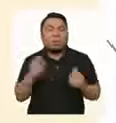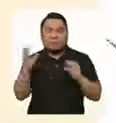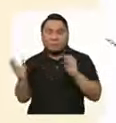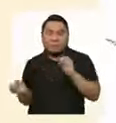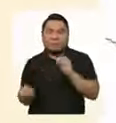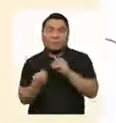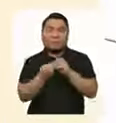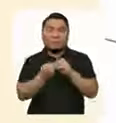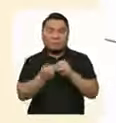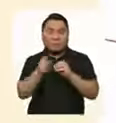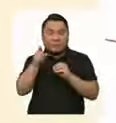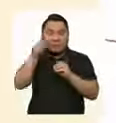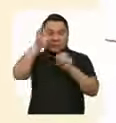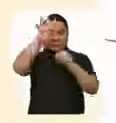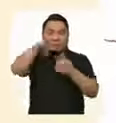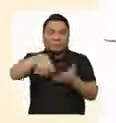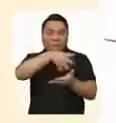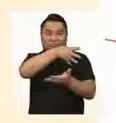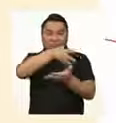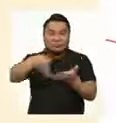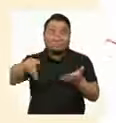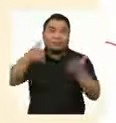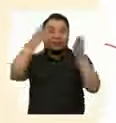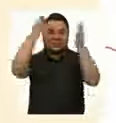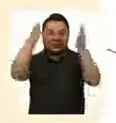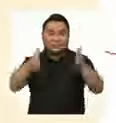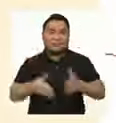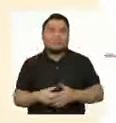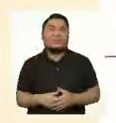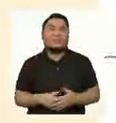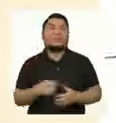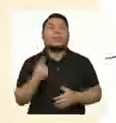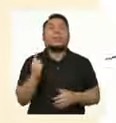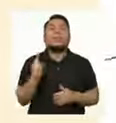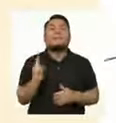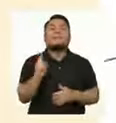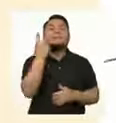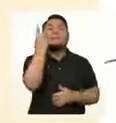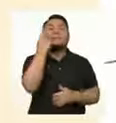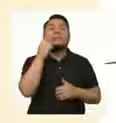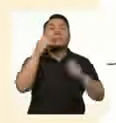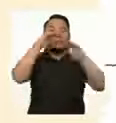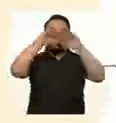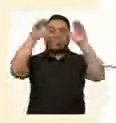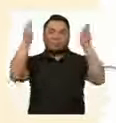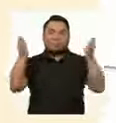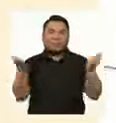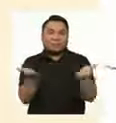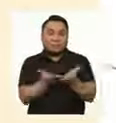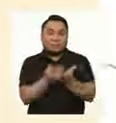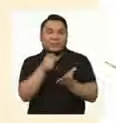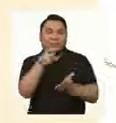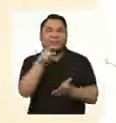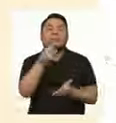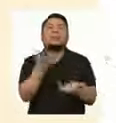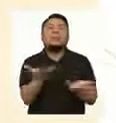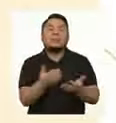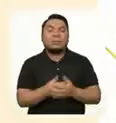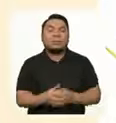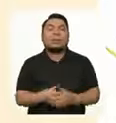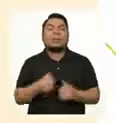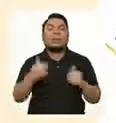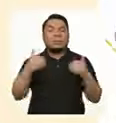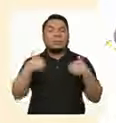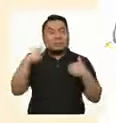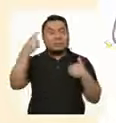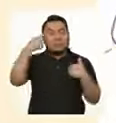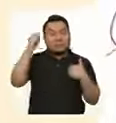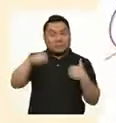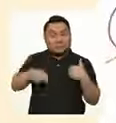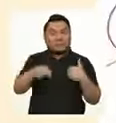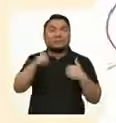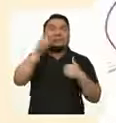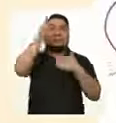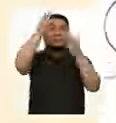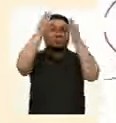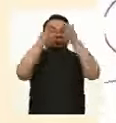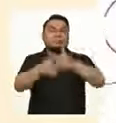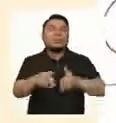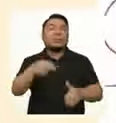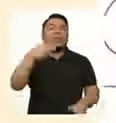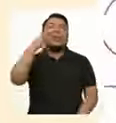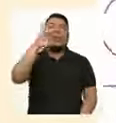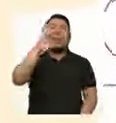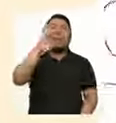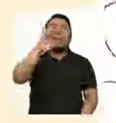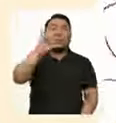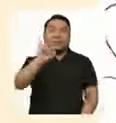los datos en la tabla de frecuencias. Primero, frecuencia absoluta. Tenemos que para nuestra frecuencia absoluta f